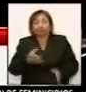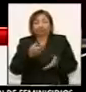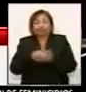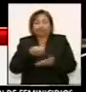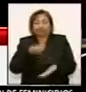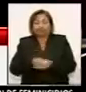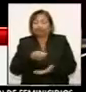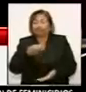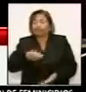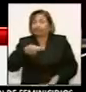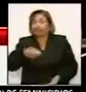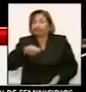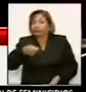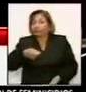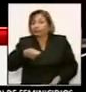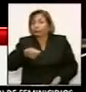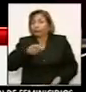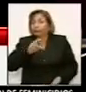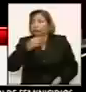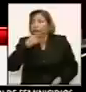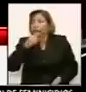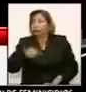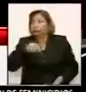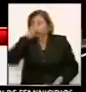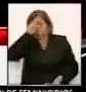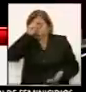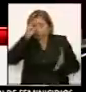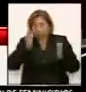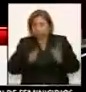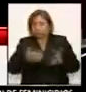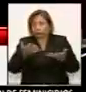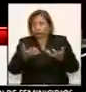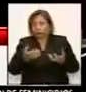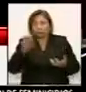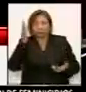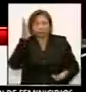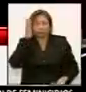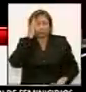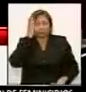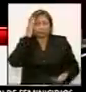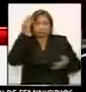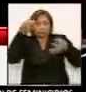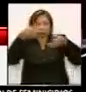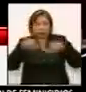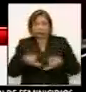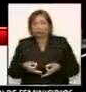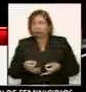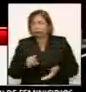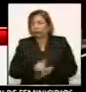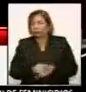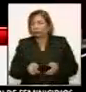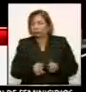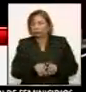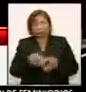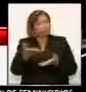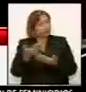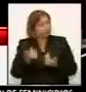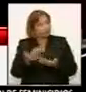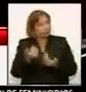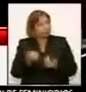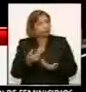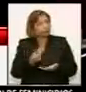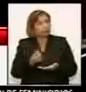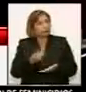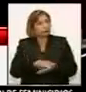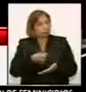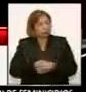el pago de la reparación. Porque en lo personal, como peruana, quiero saber la verdad, señor ministro, a través de la presidencia, y también quiero que nos devuelvan lo que nos han